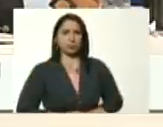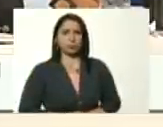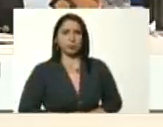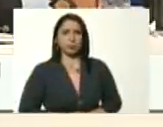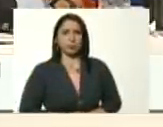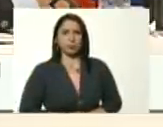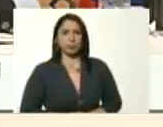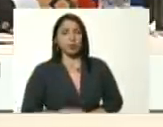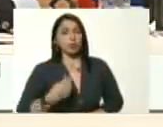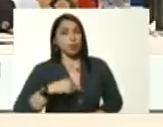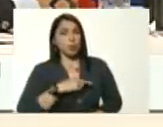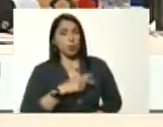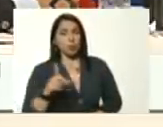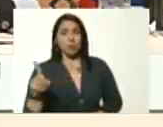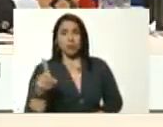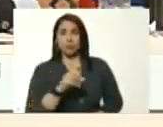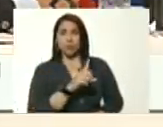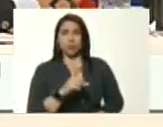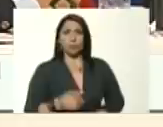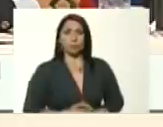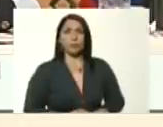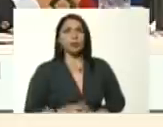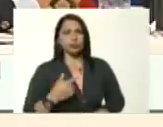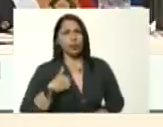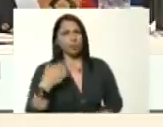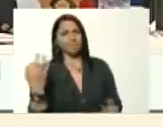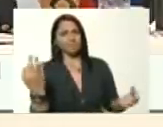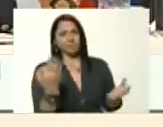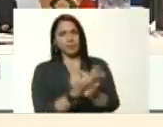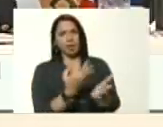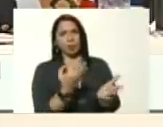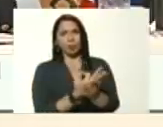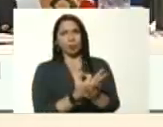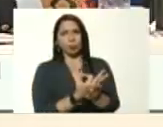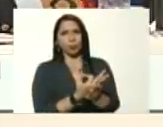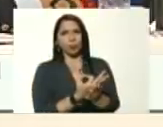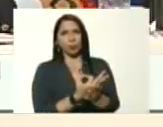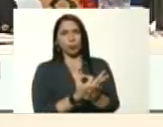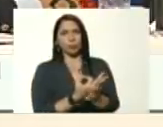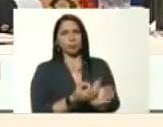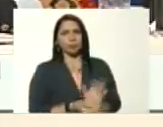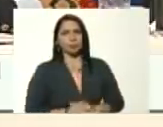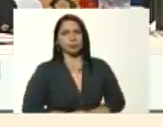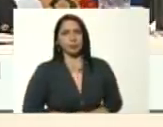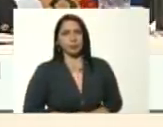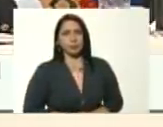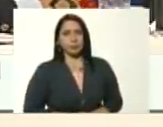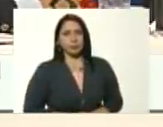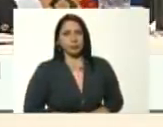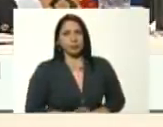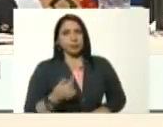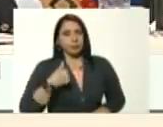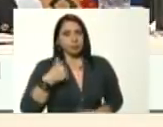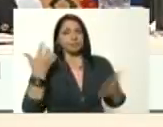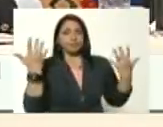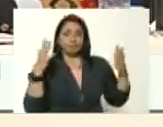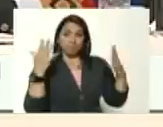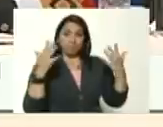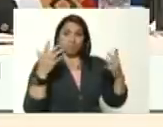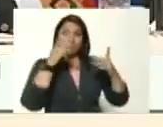nosotros no yo estoy seguro que hablo por todo aquí no aceptamos eso y por eso yo aplaudo